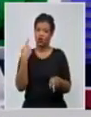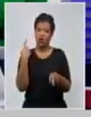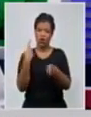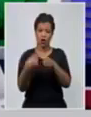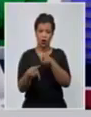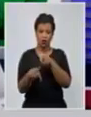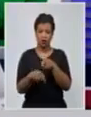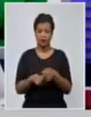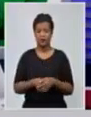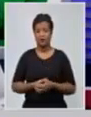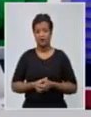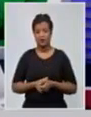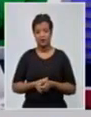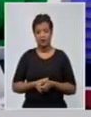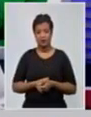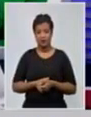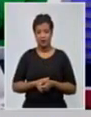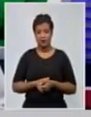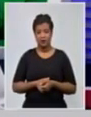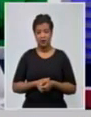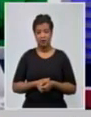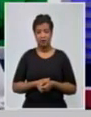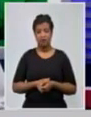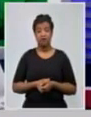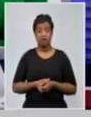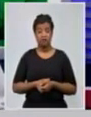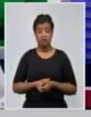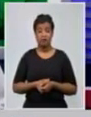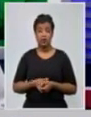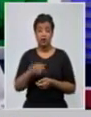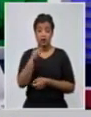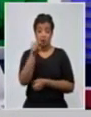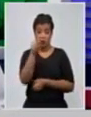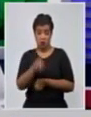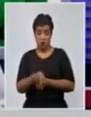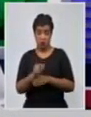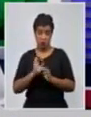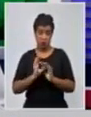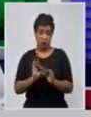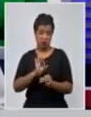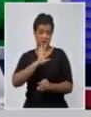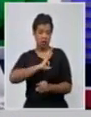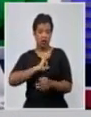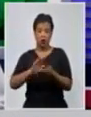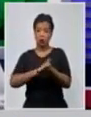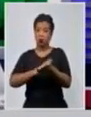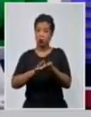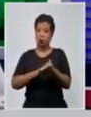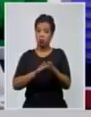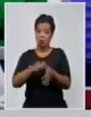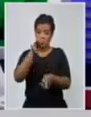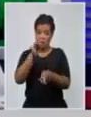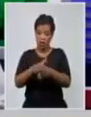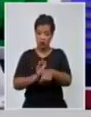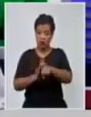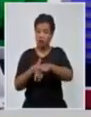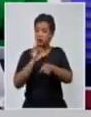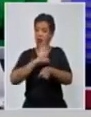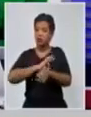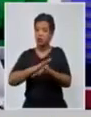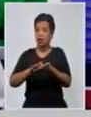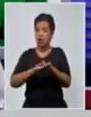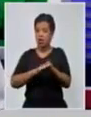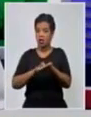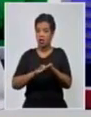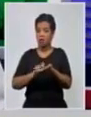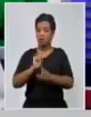un mieloma múltiple. Realmente este paciente estuvo asintomático al inicio,